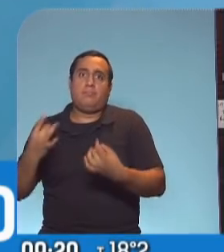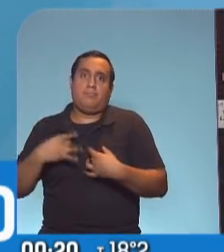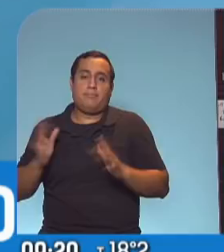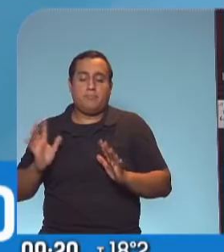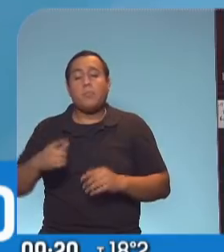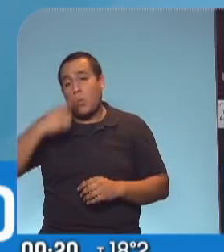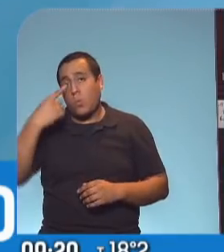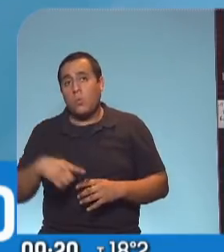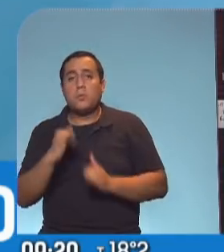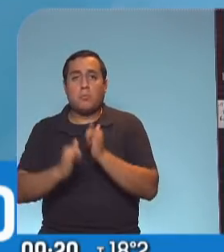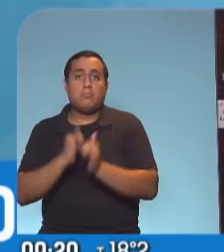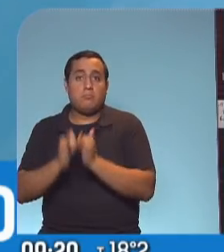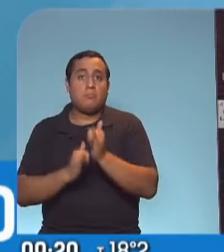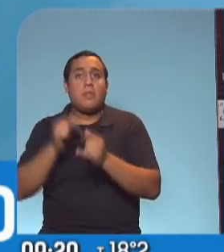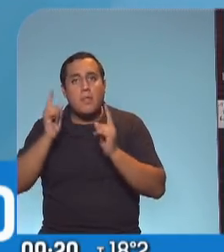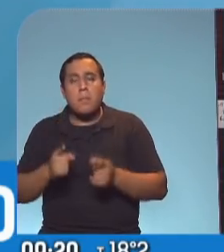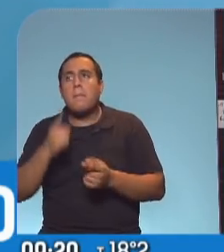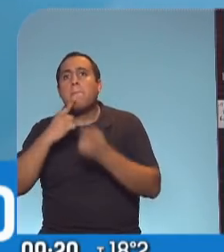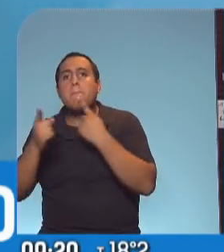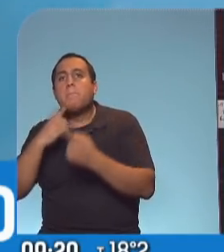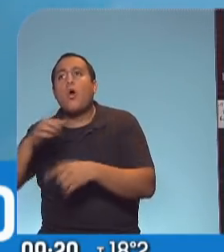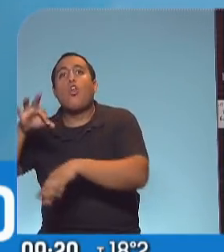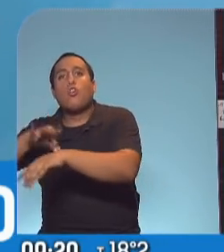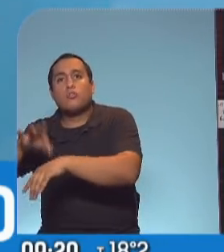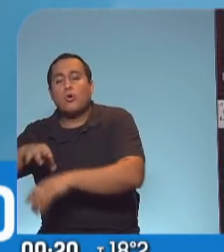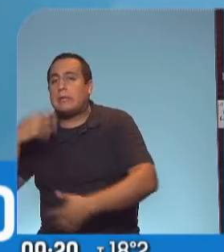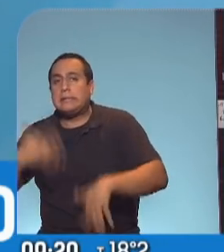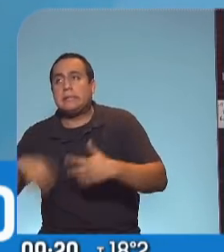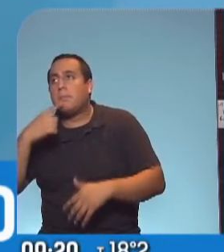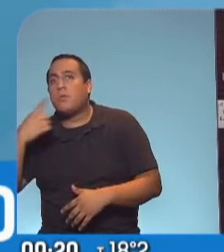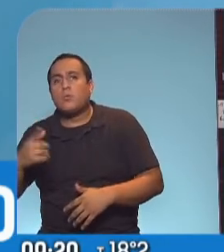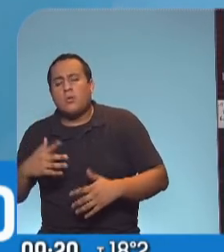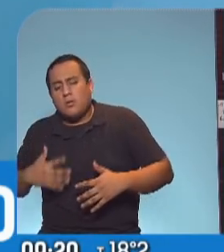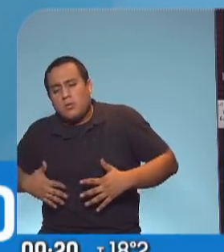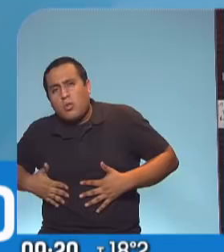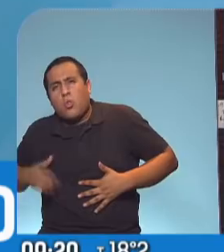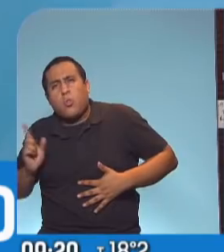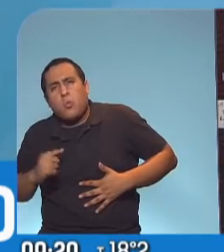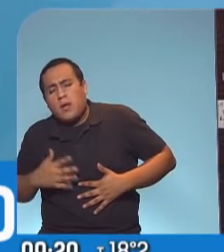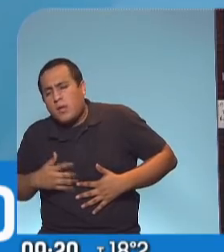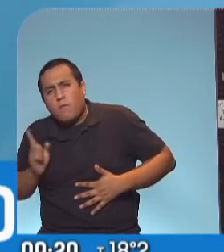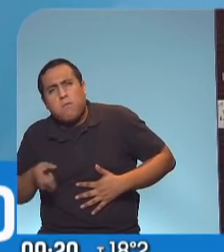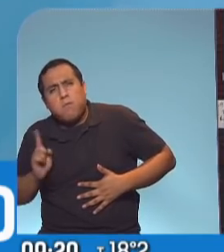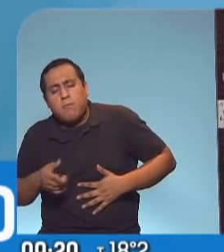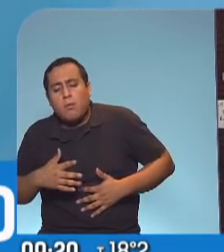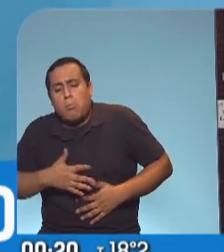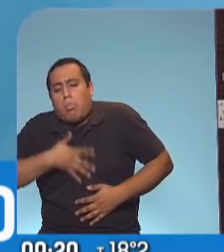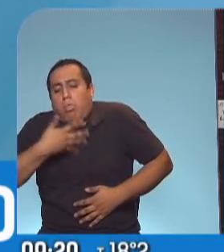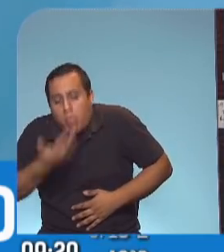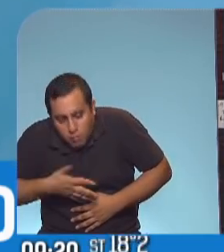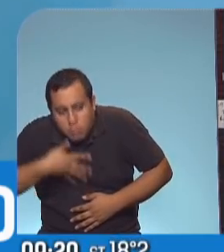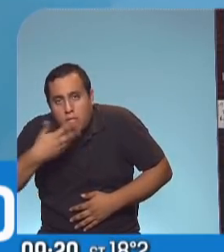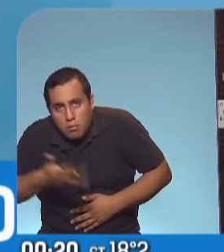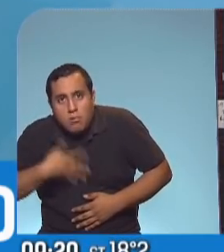Por último, realizar consulta médica de urgencia ante dolor abdominal intenso y continuo, vómitos persistentes,